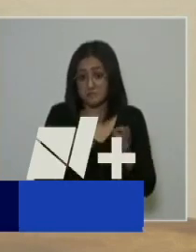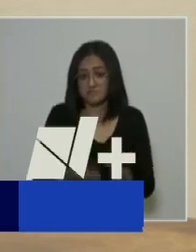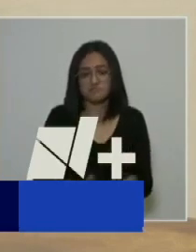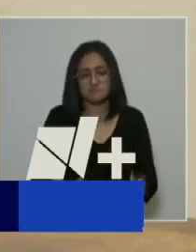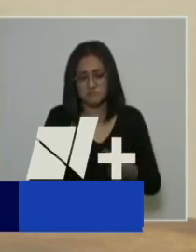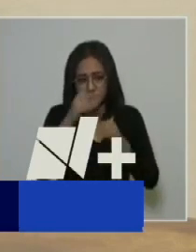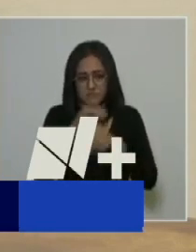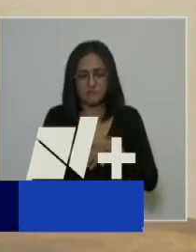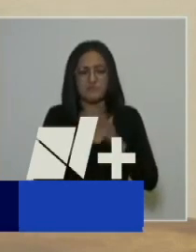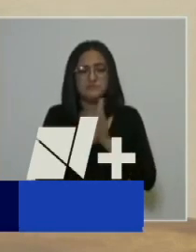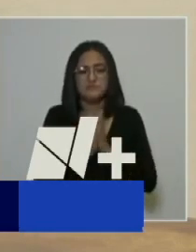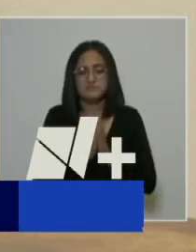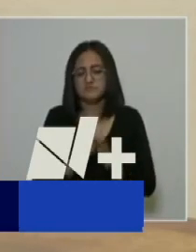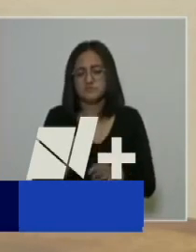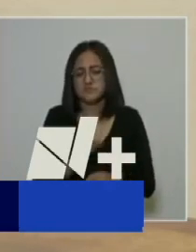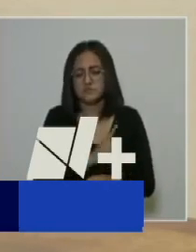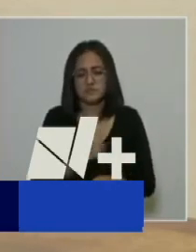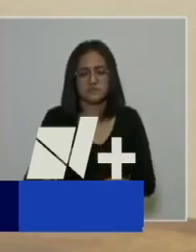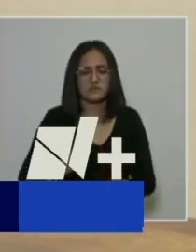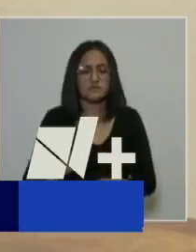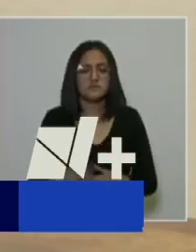acuerdo? No se legaliza.